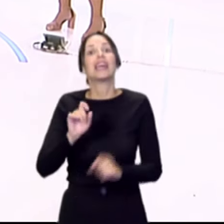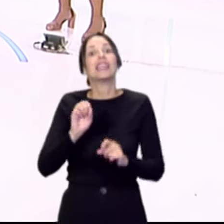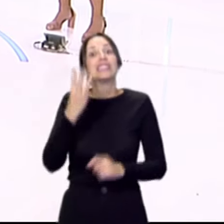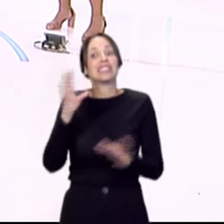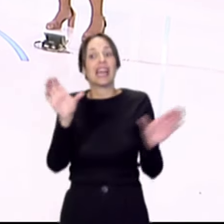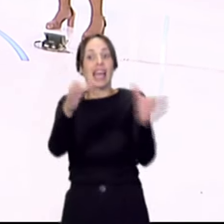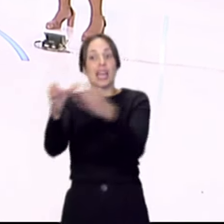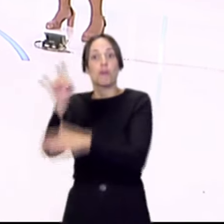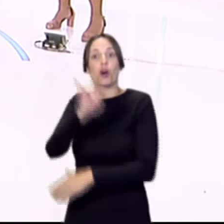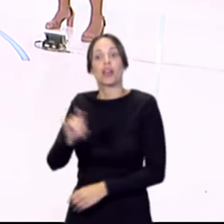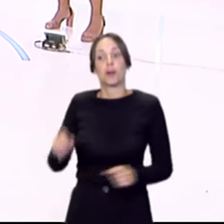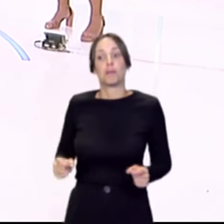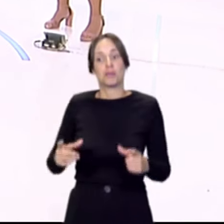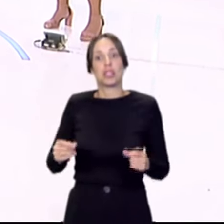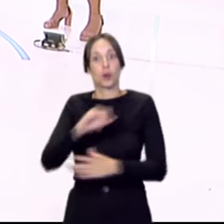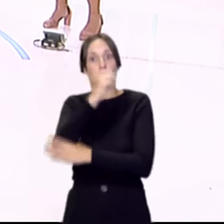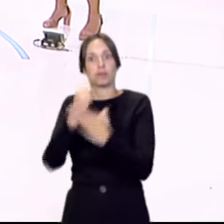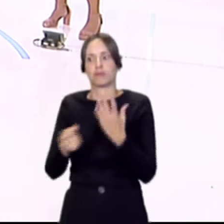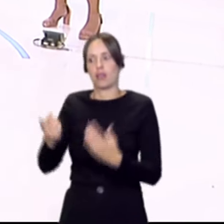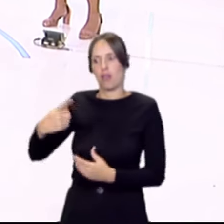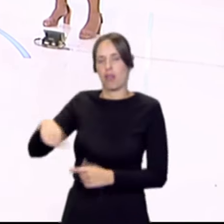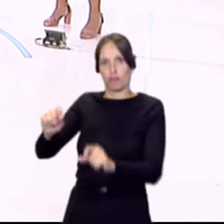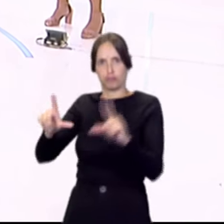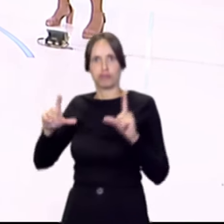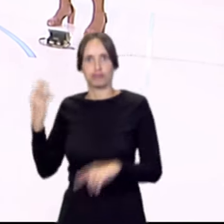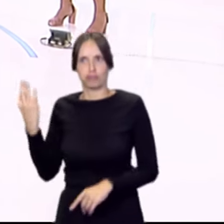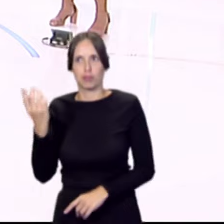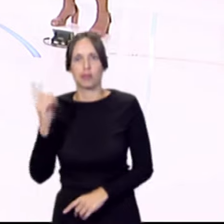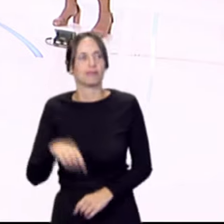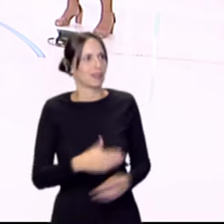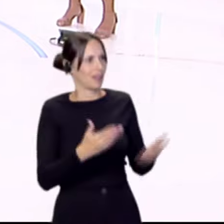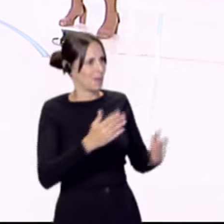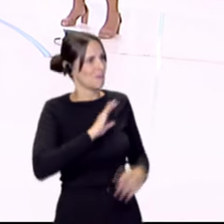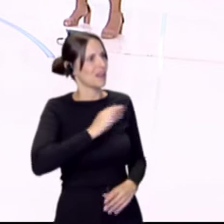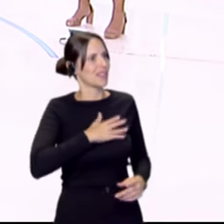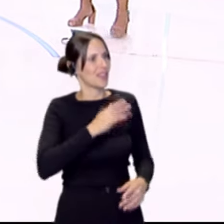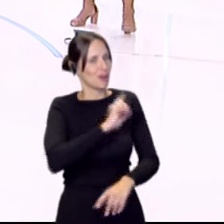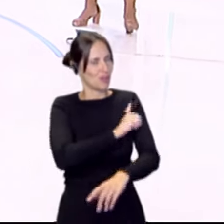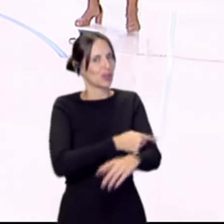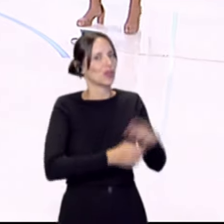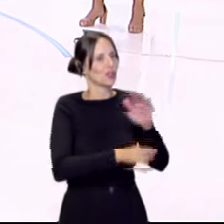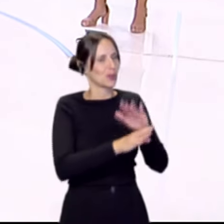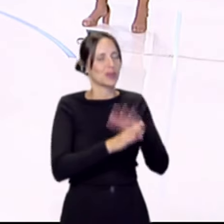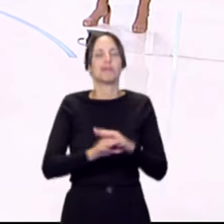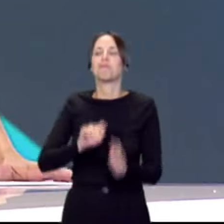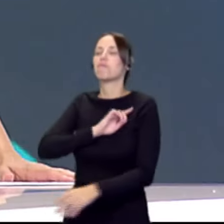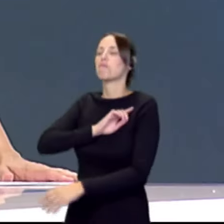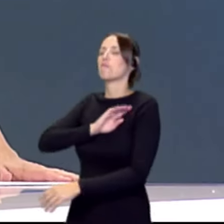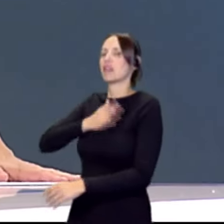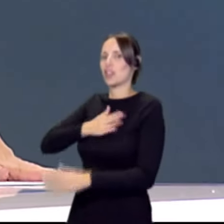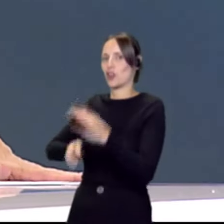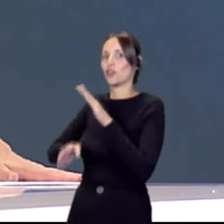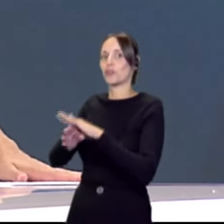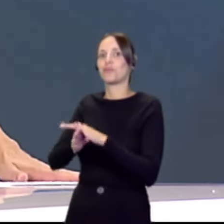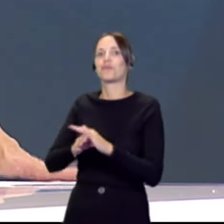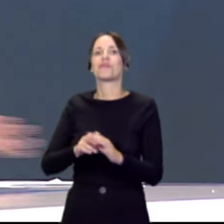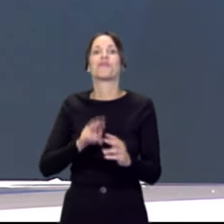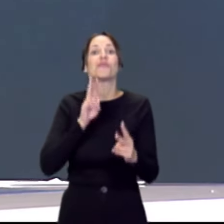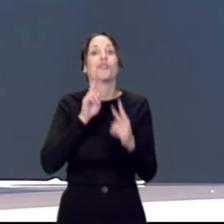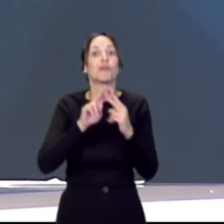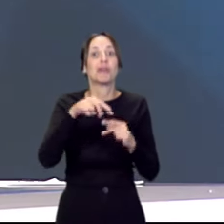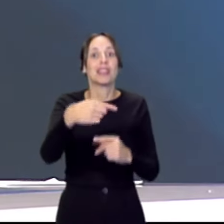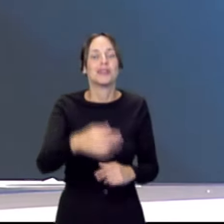y tienen su huequito, por supuesto. Claro que sí. Y Fati, mañana más deportes. Mañana más deportes. Bueno, nos vemos mañana entonces. Vamos a continuar con más asuntos. Ya